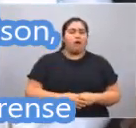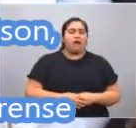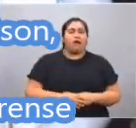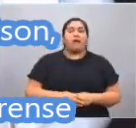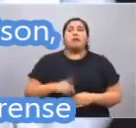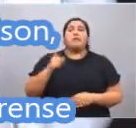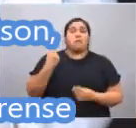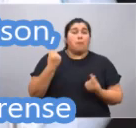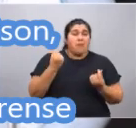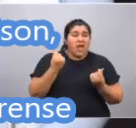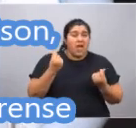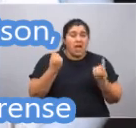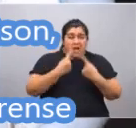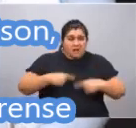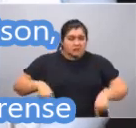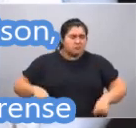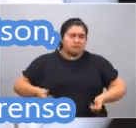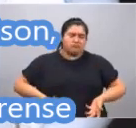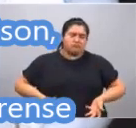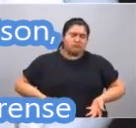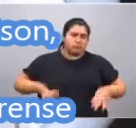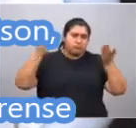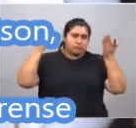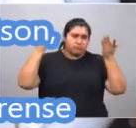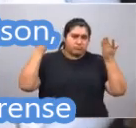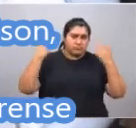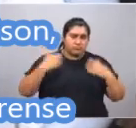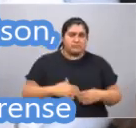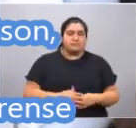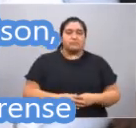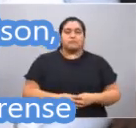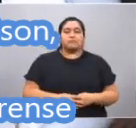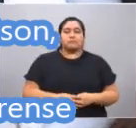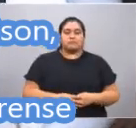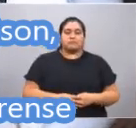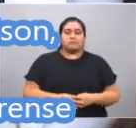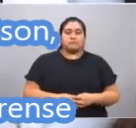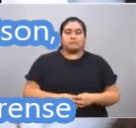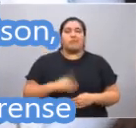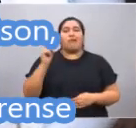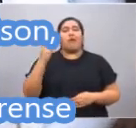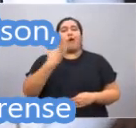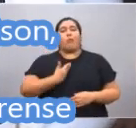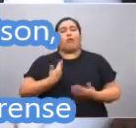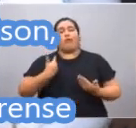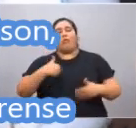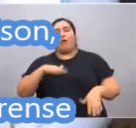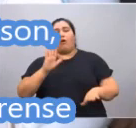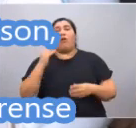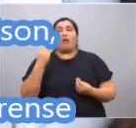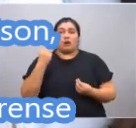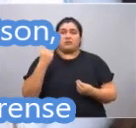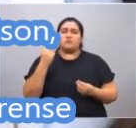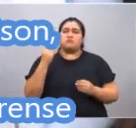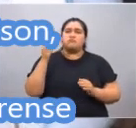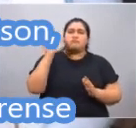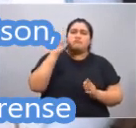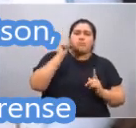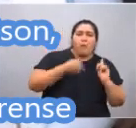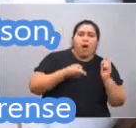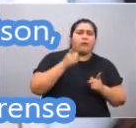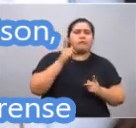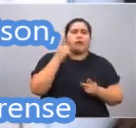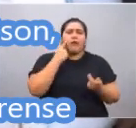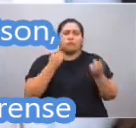los precios volaran por los aires, dejó que sin ninguna regulación ni